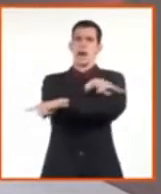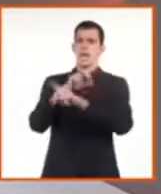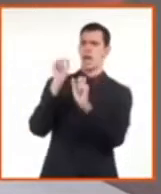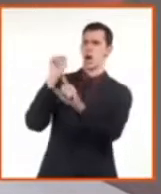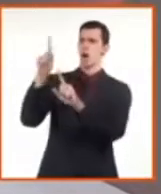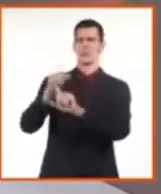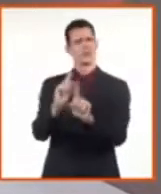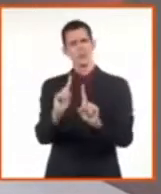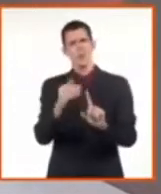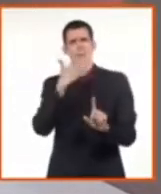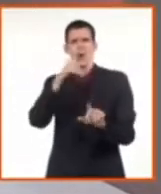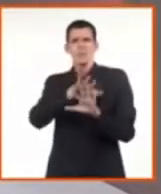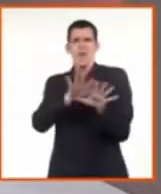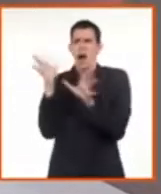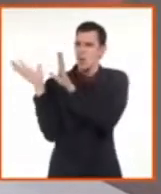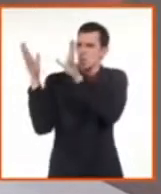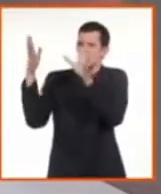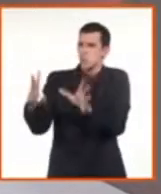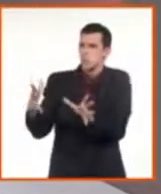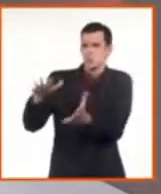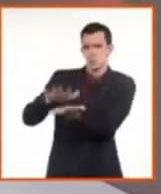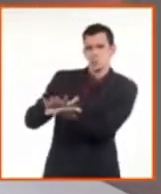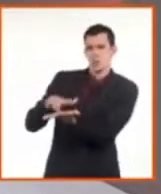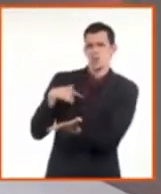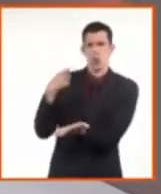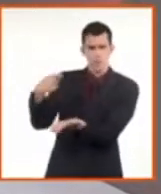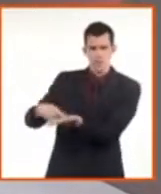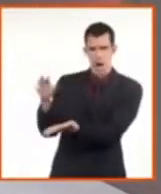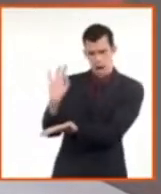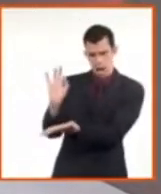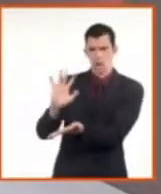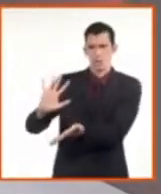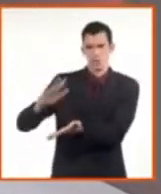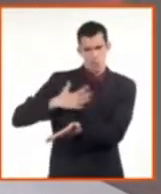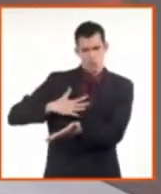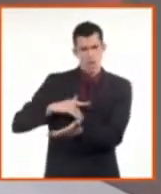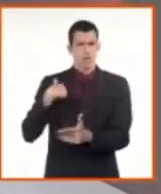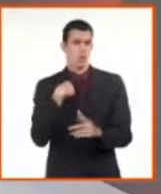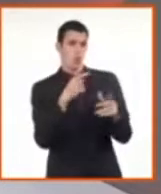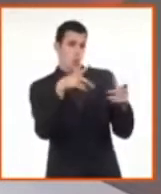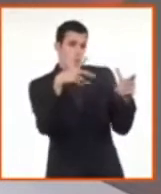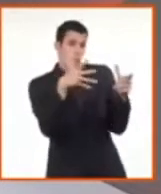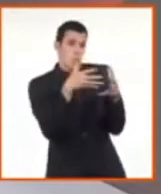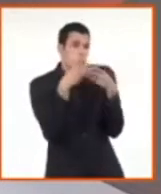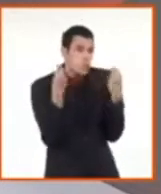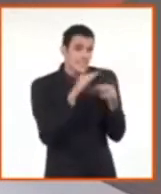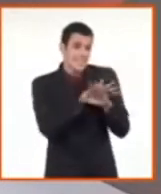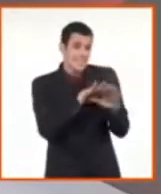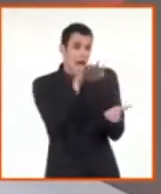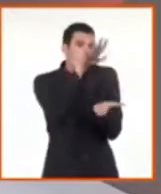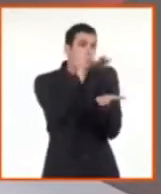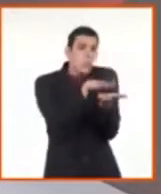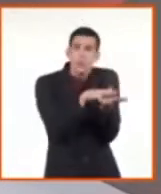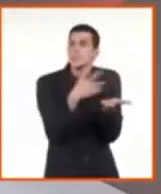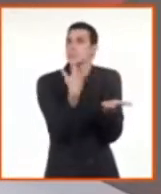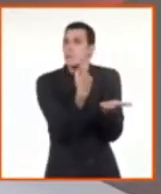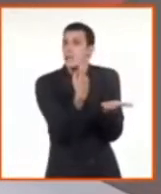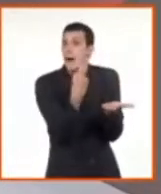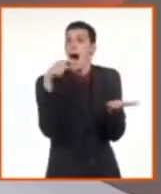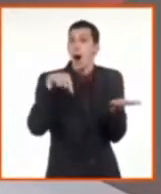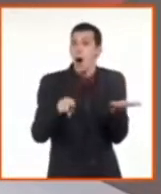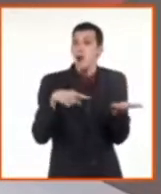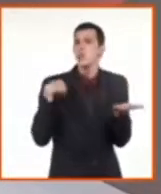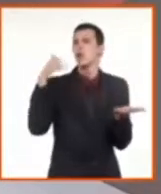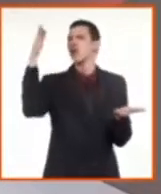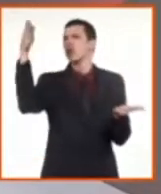autorizados a prestar servicios de comercio exterior al amparo de la legislación emitida por las mipymes justamente que